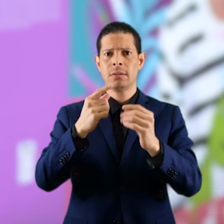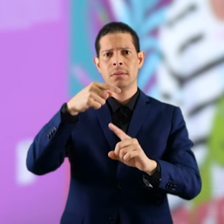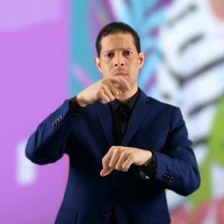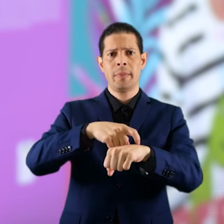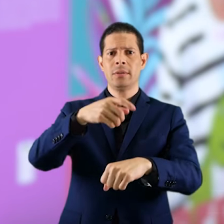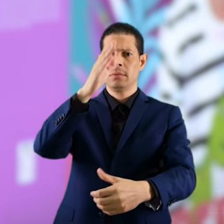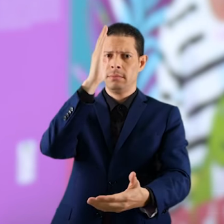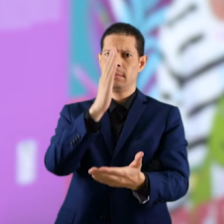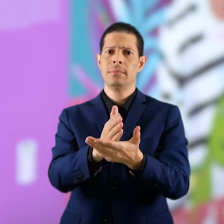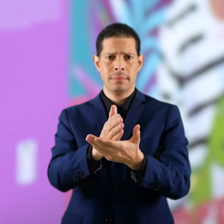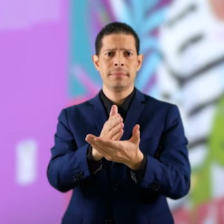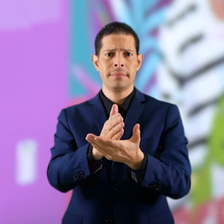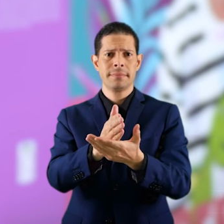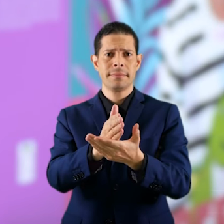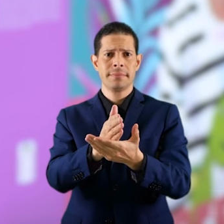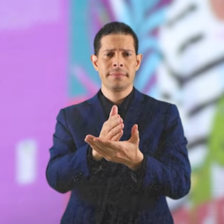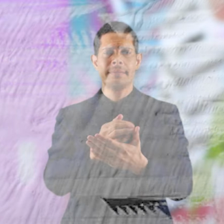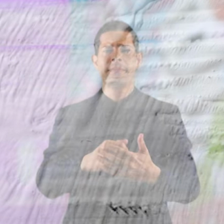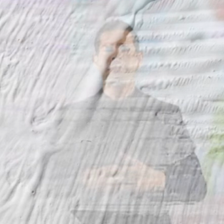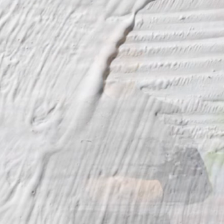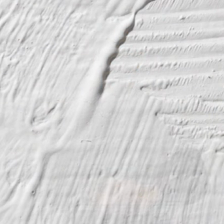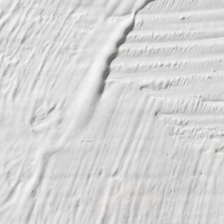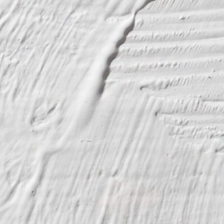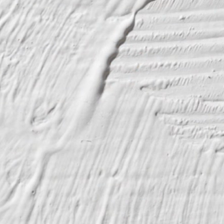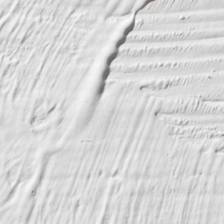reflexiona sobre tu momento del par.